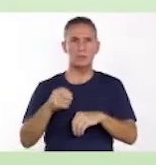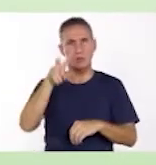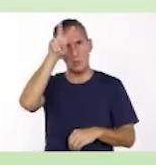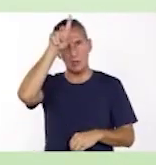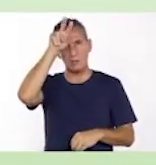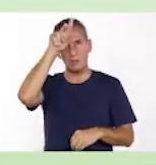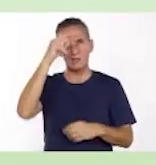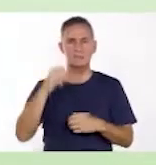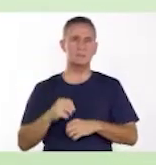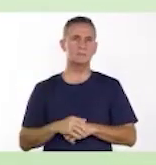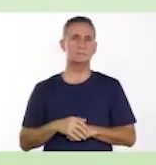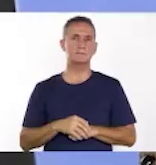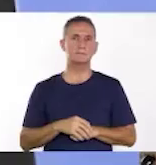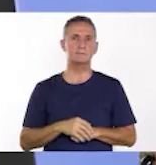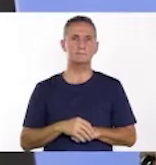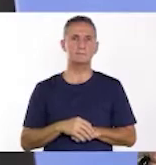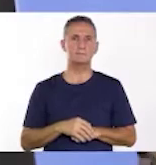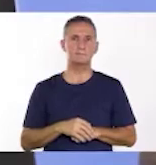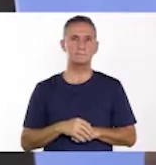en un insecto.